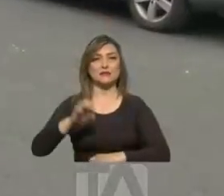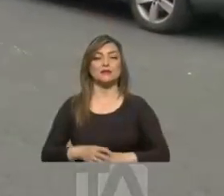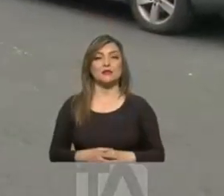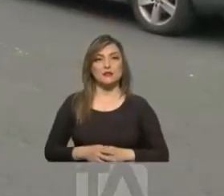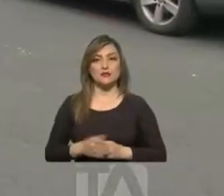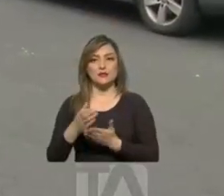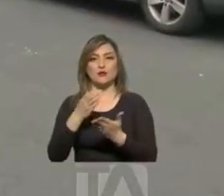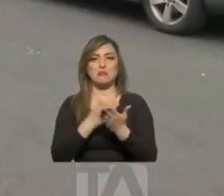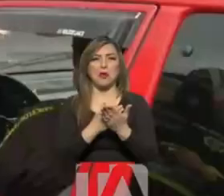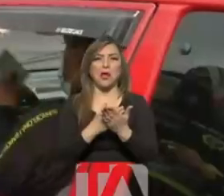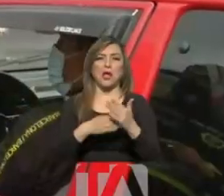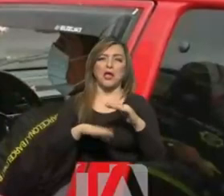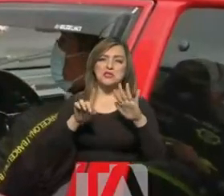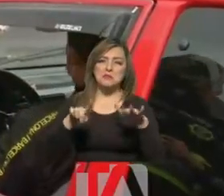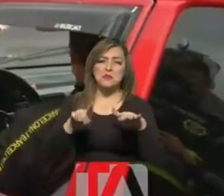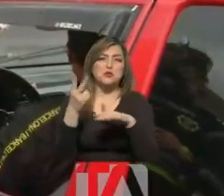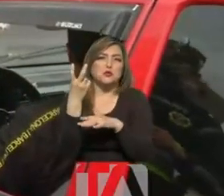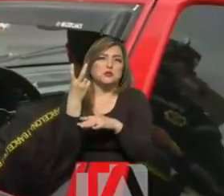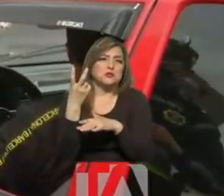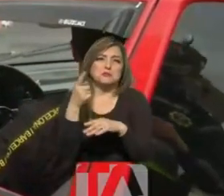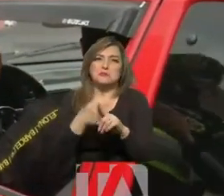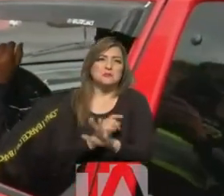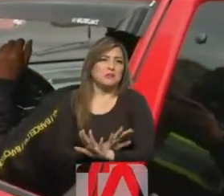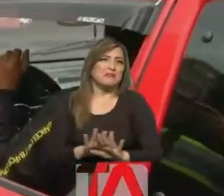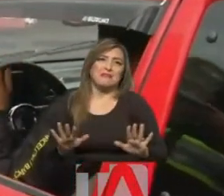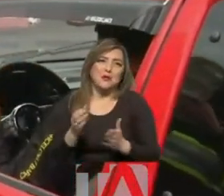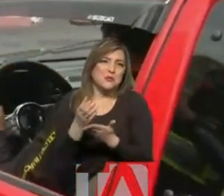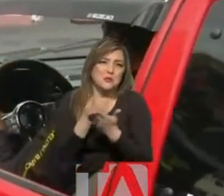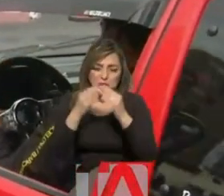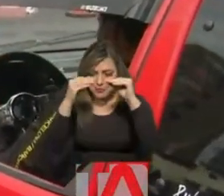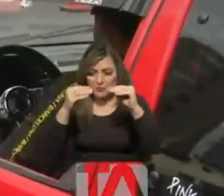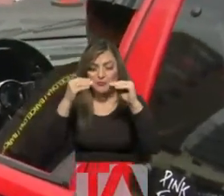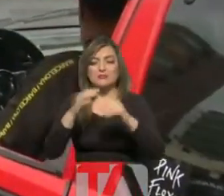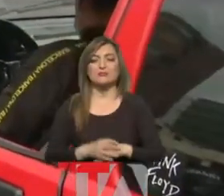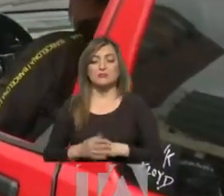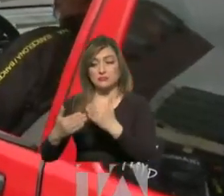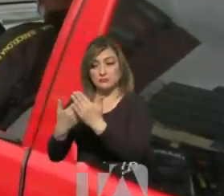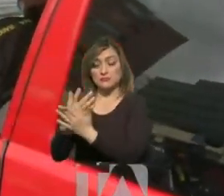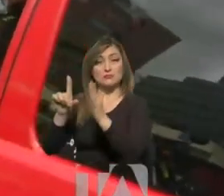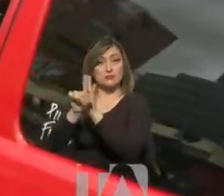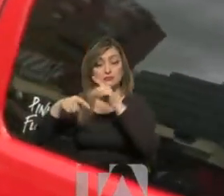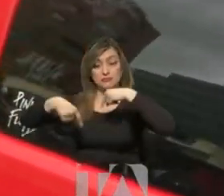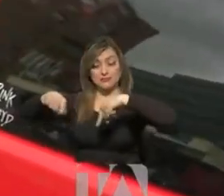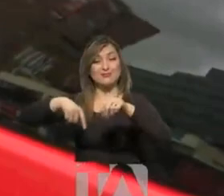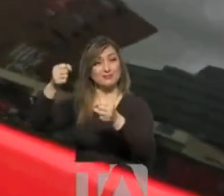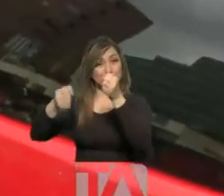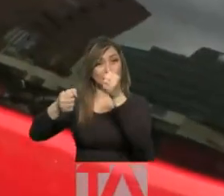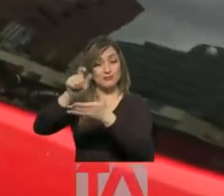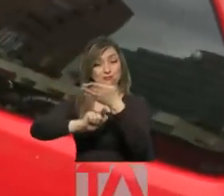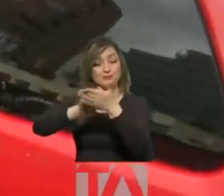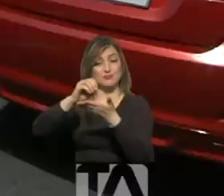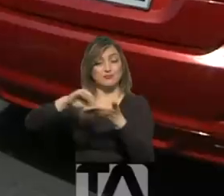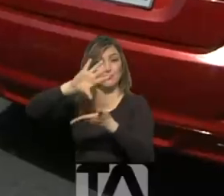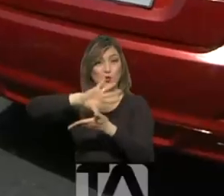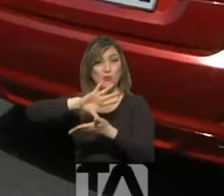no pasan de los 12 meses. Ante esta problemática, la nueva ley de tránsito aprobada por la Asamblea Nacional y que necesita la venia